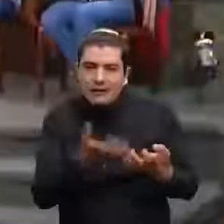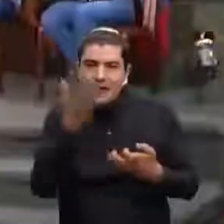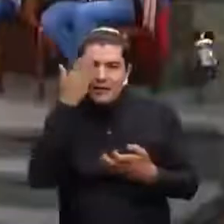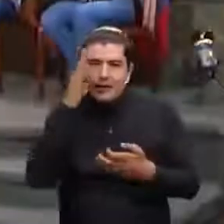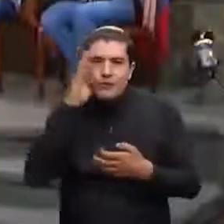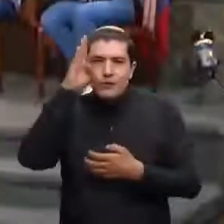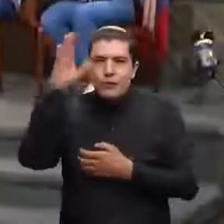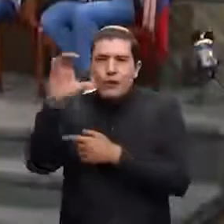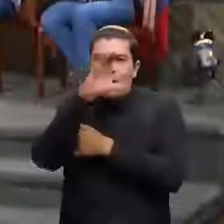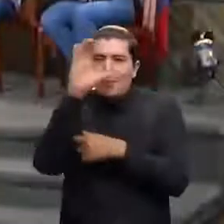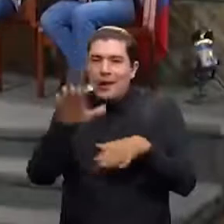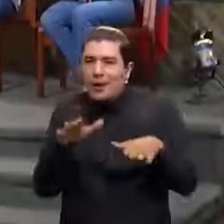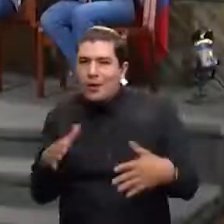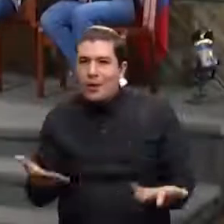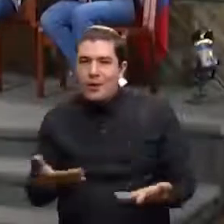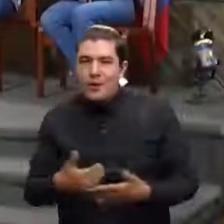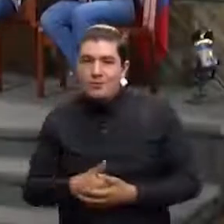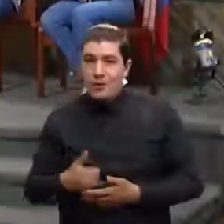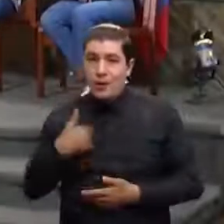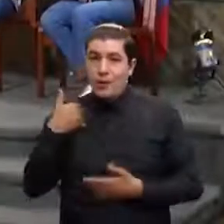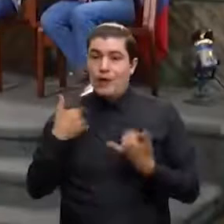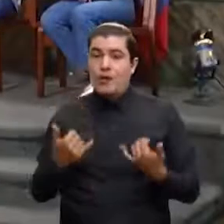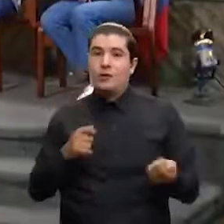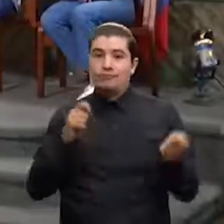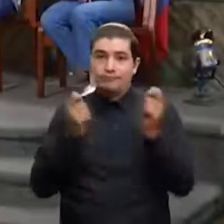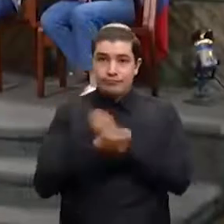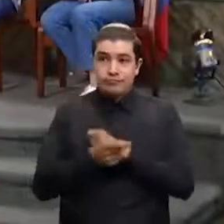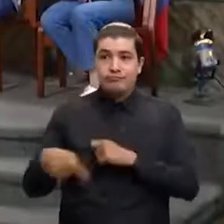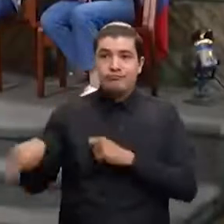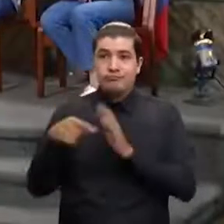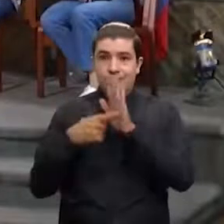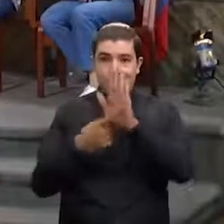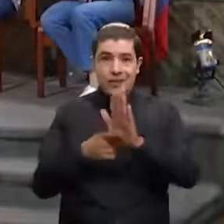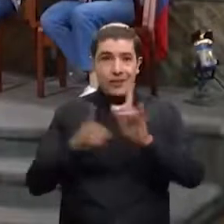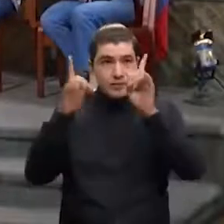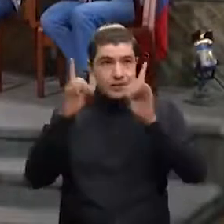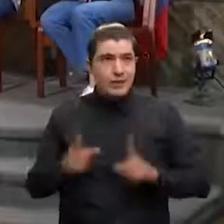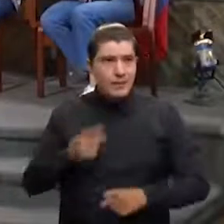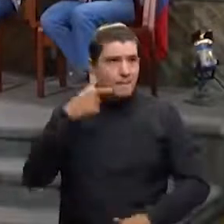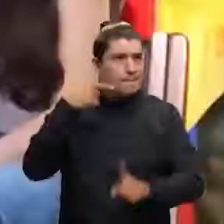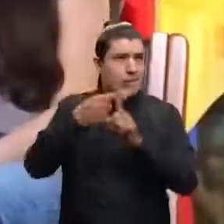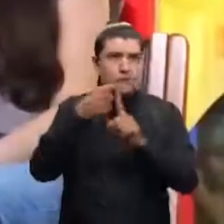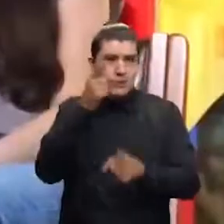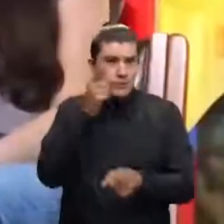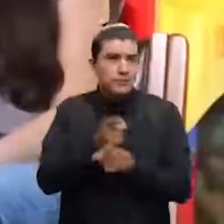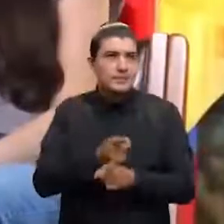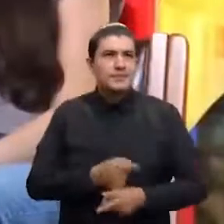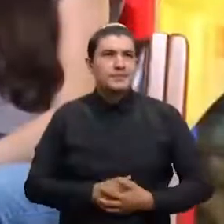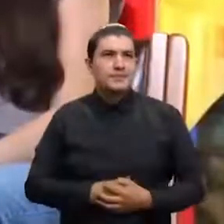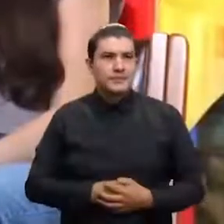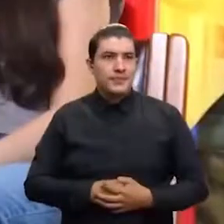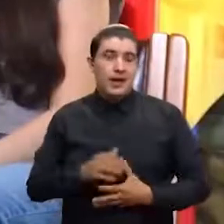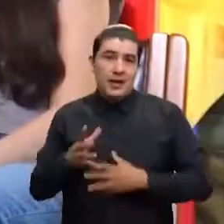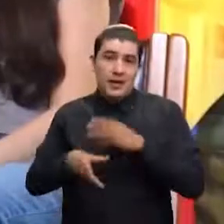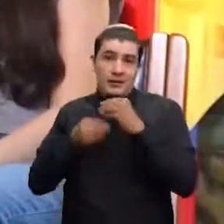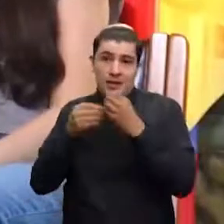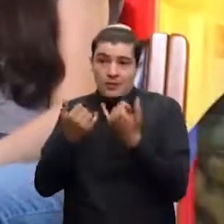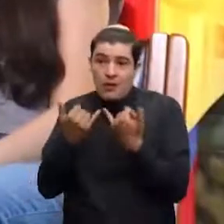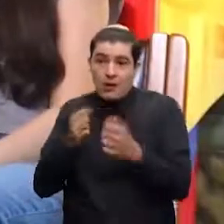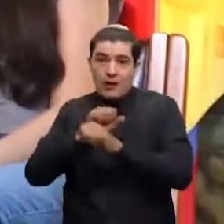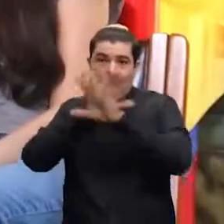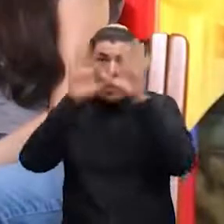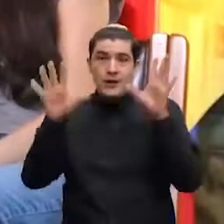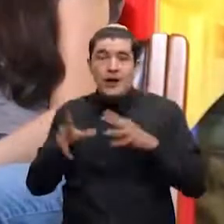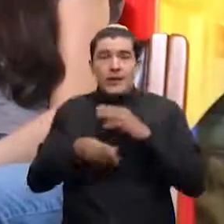país. Jóvenes que hoy están transformándonos y que nos demuestran que son los tomadores de decisiones definitivamente del mañana y, por qué no, pues desde hoy mismo.